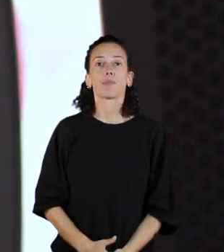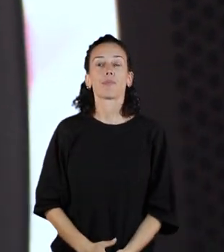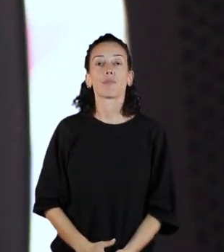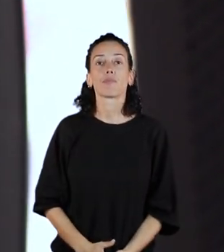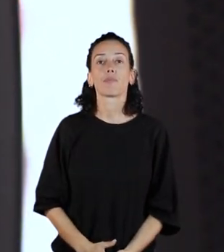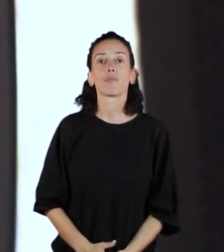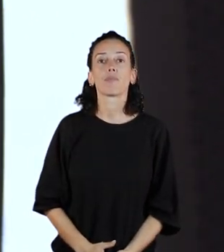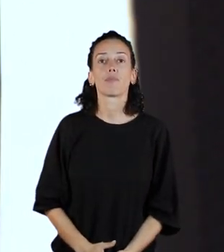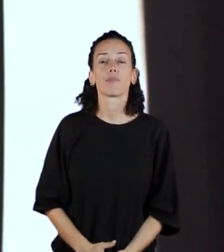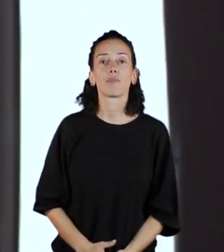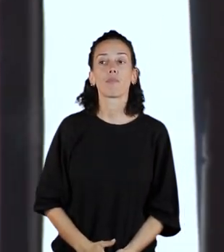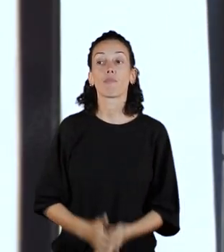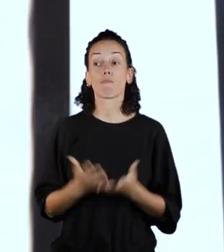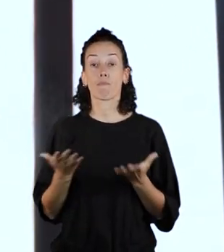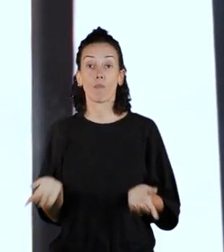Y bueno,